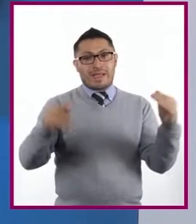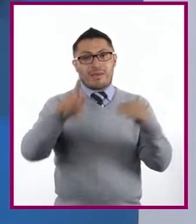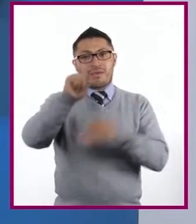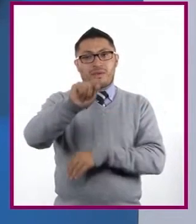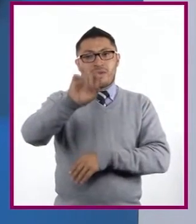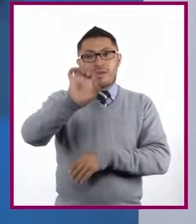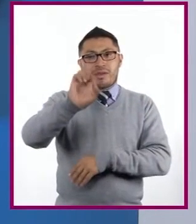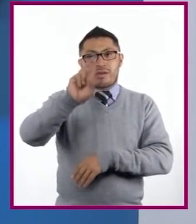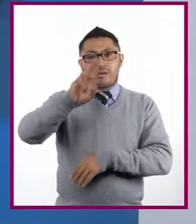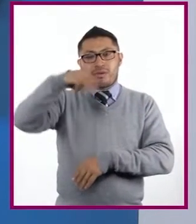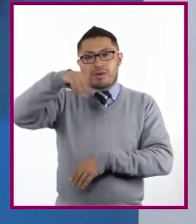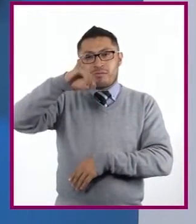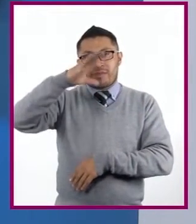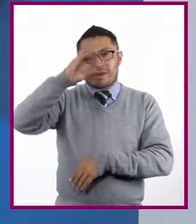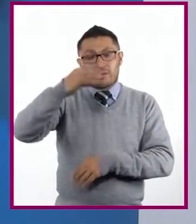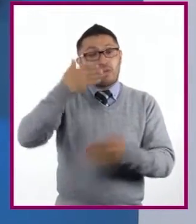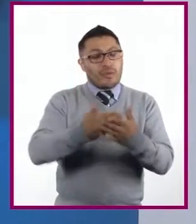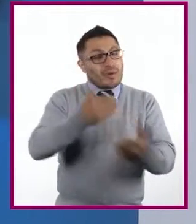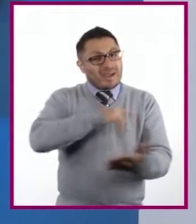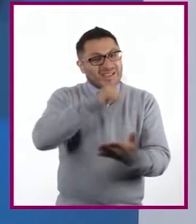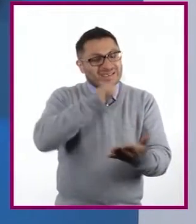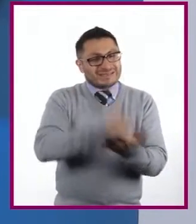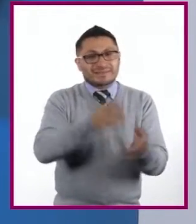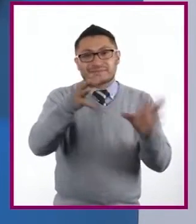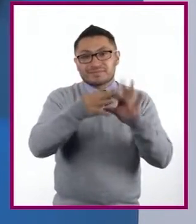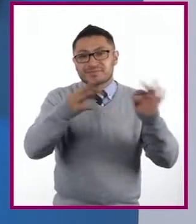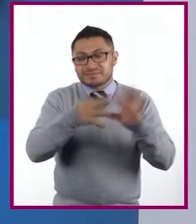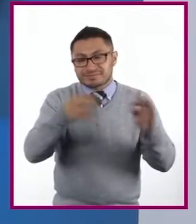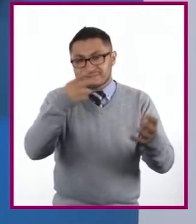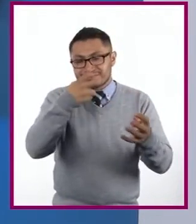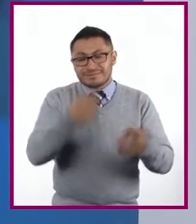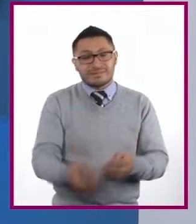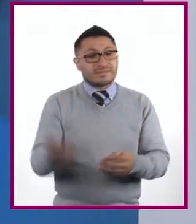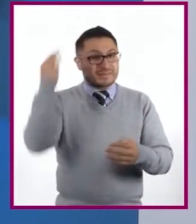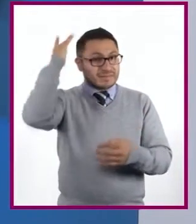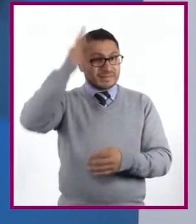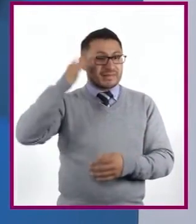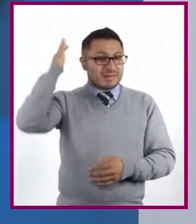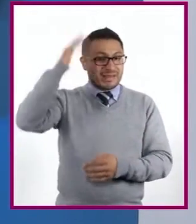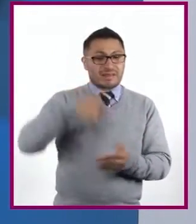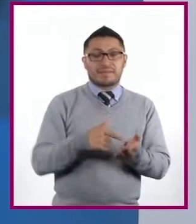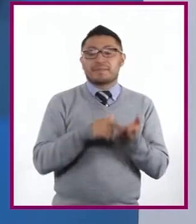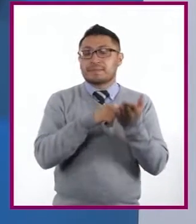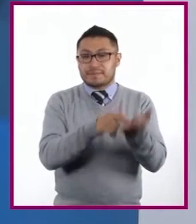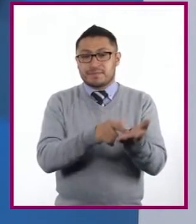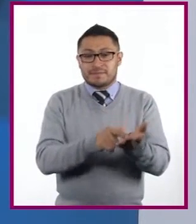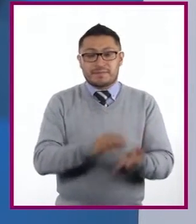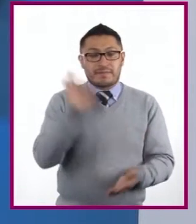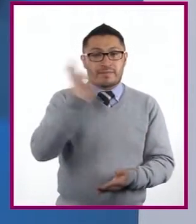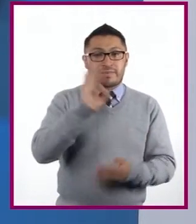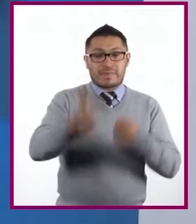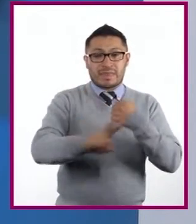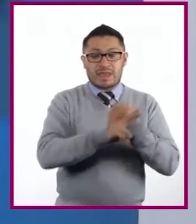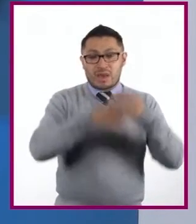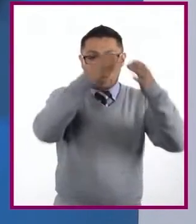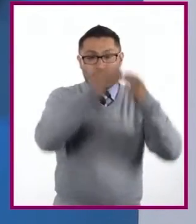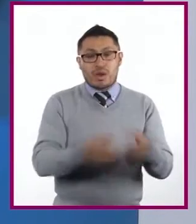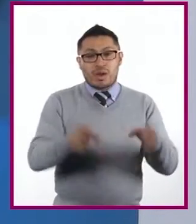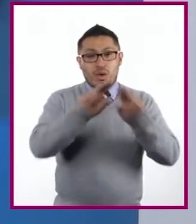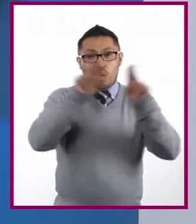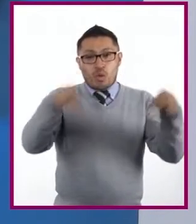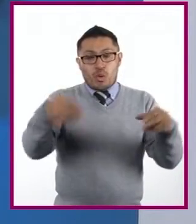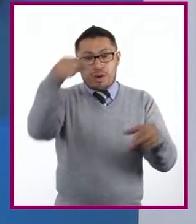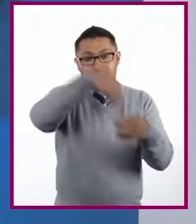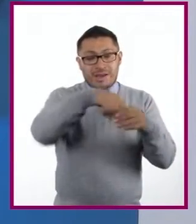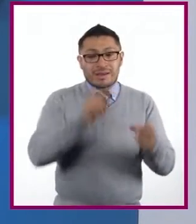de meternos a hablar de la ley, vamos a analizar esta situación. Si este vaso con hielos lo ponemos